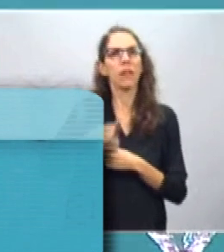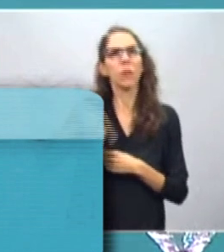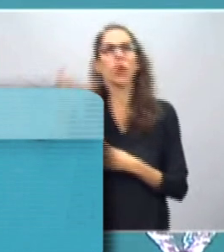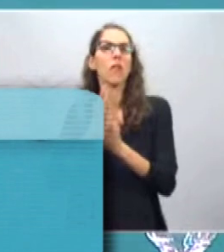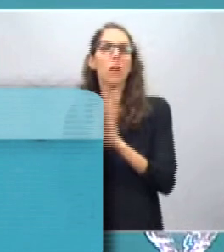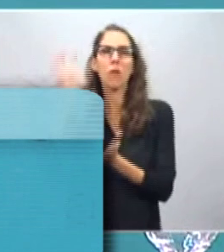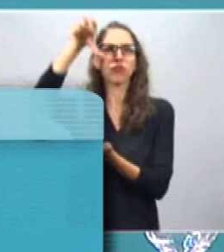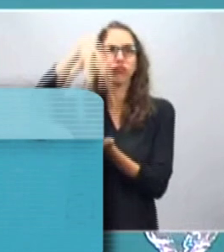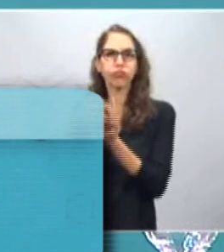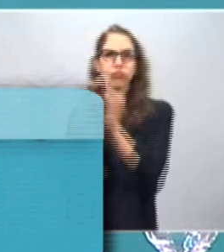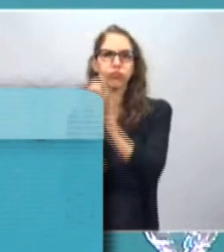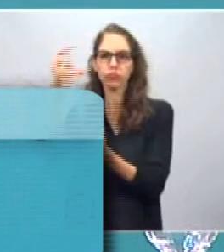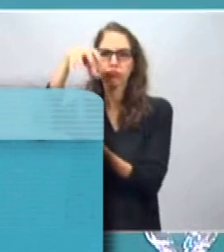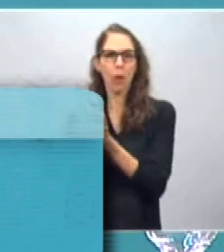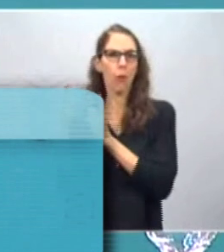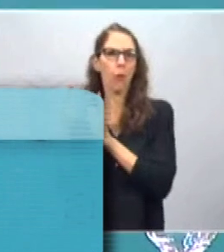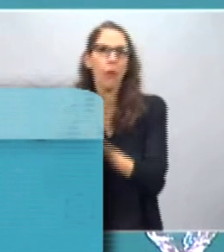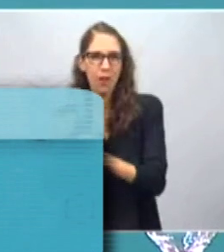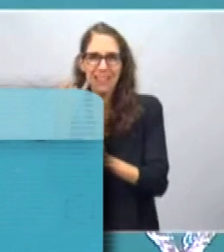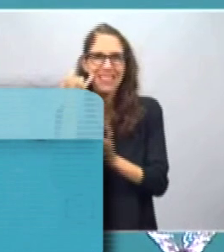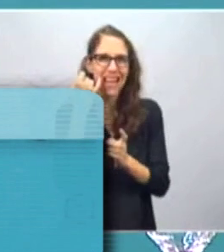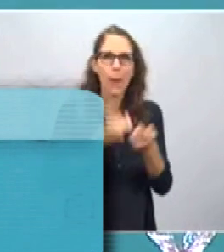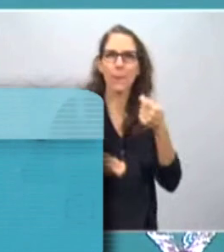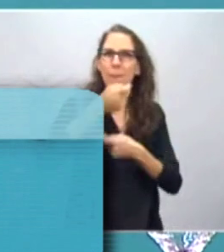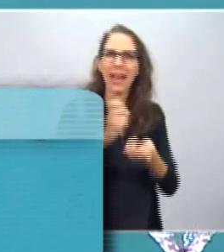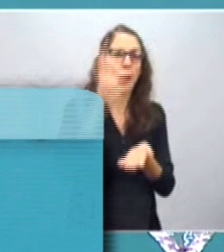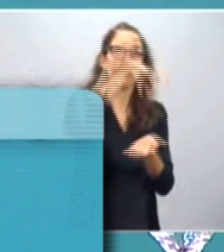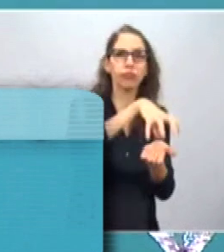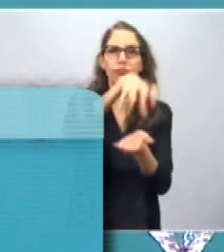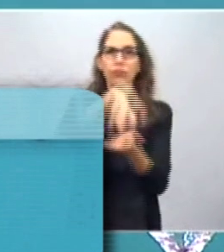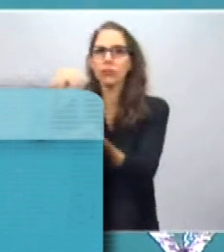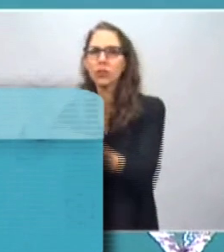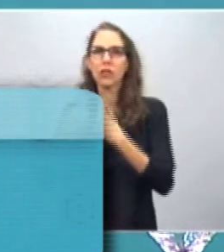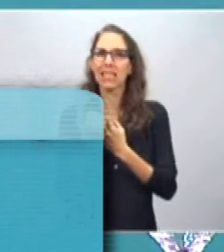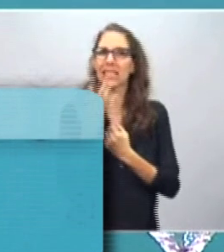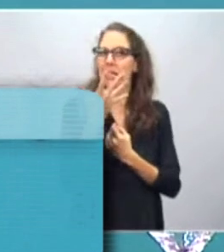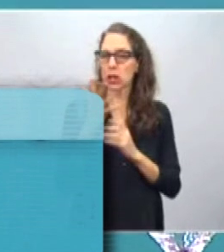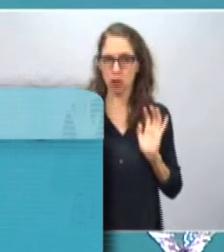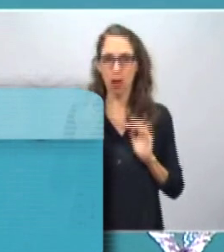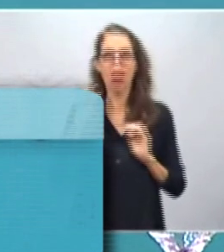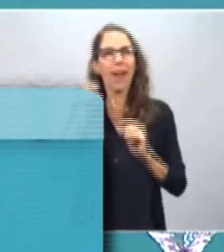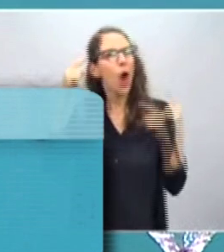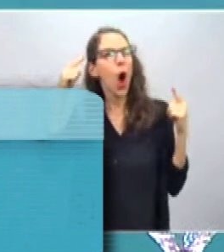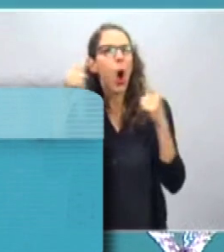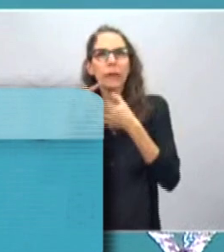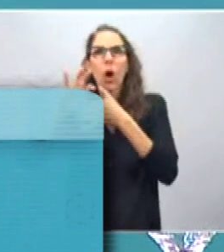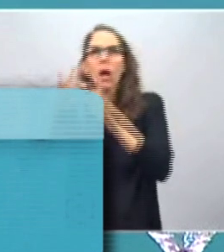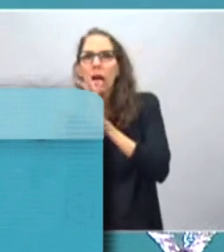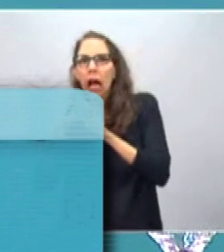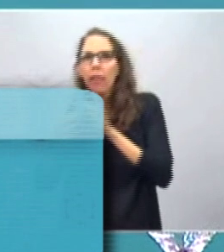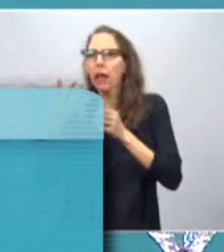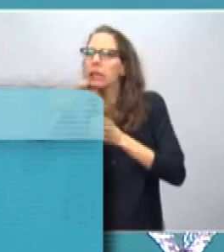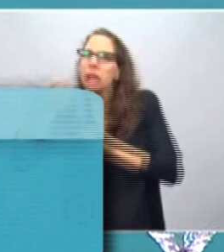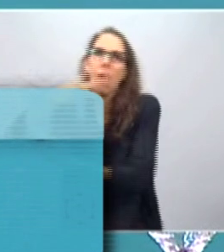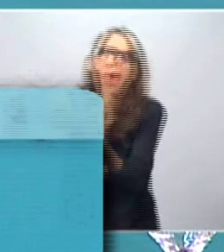fijos. Hoy estamos presentes en 5 mercados fijos. Lo que logramos es acortar la cadena de comercialización y con eso